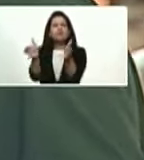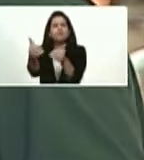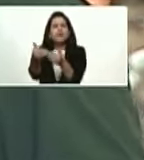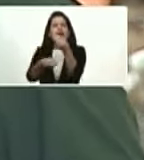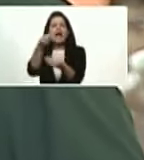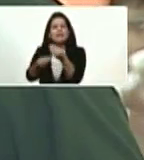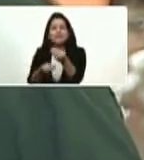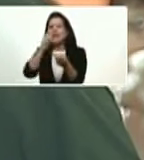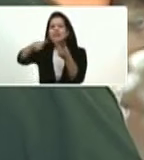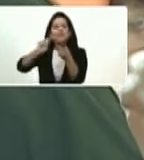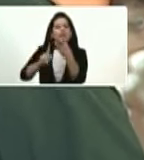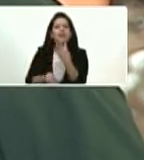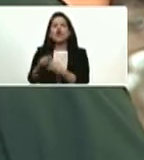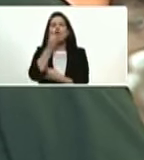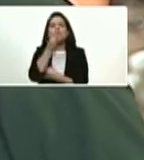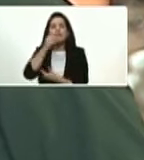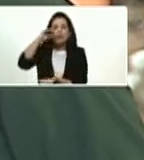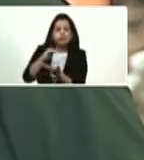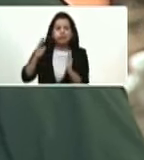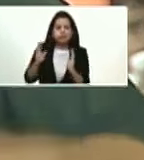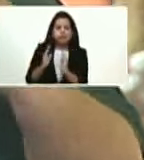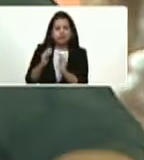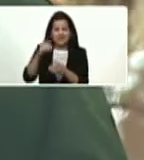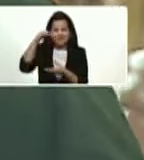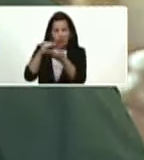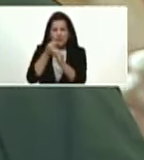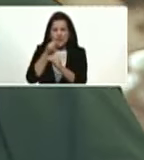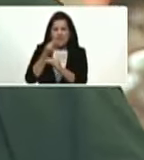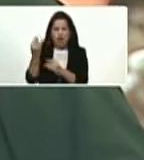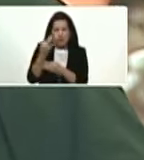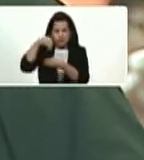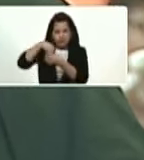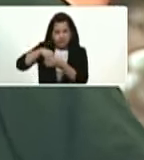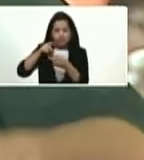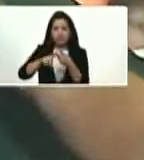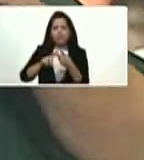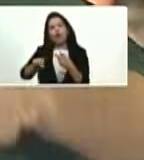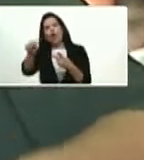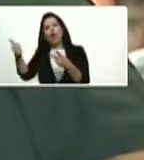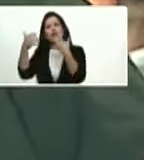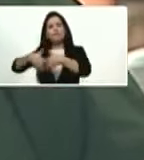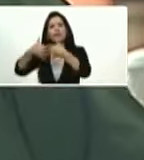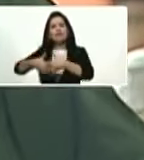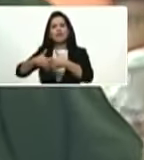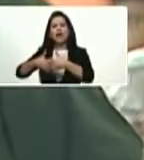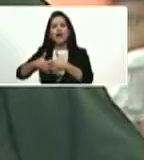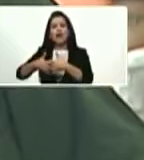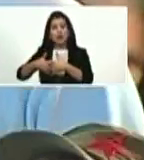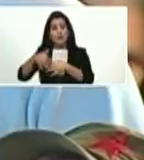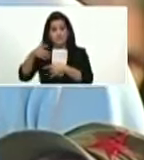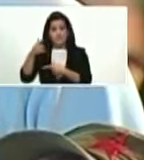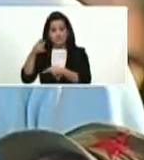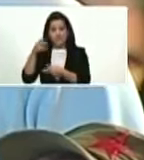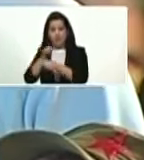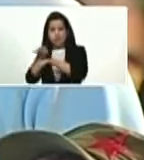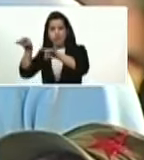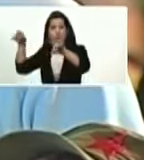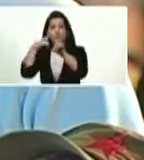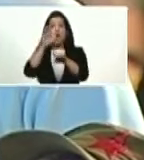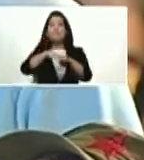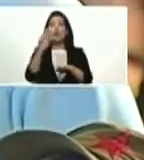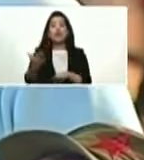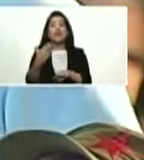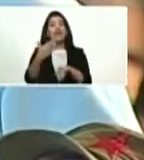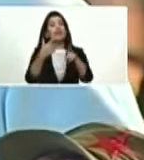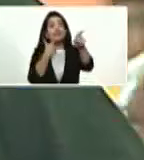de alimento concentrado también. Tenemos un propagador, porque la sustitución de importación nos dicen que no